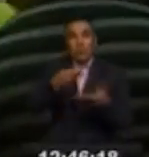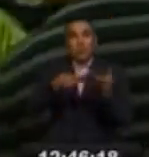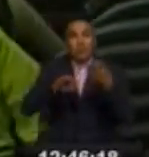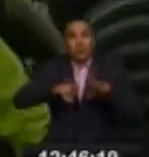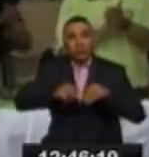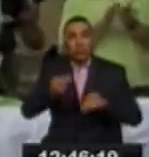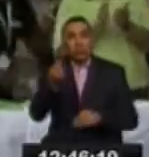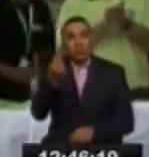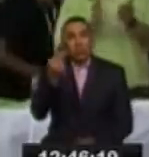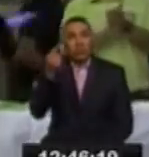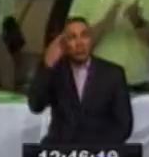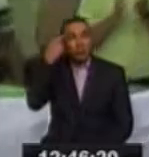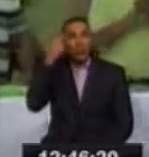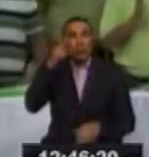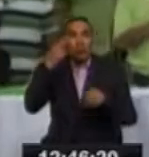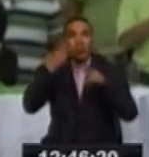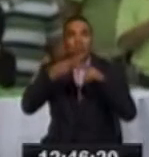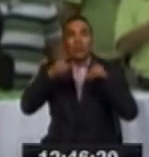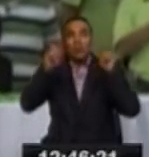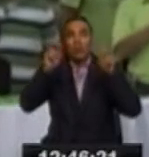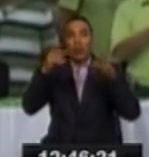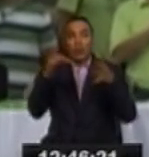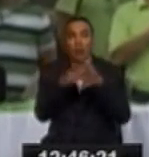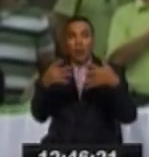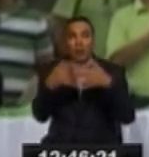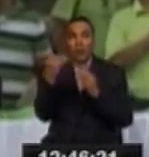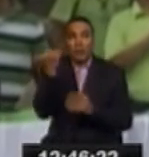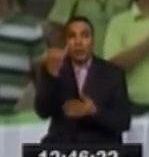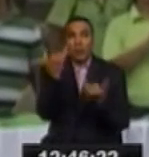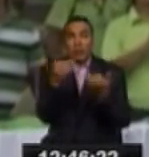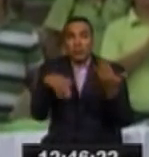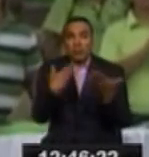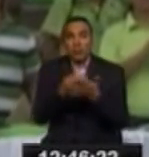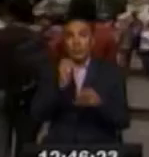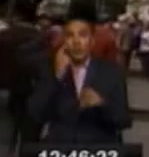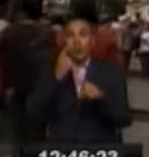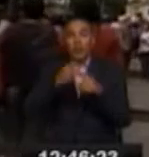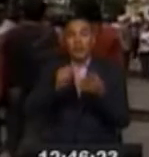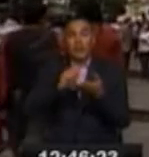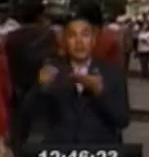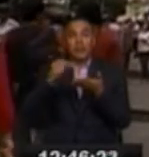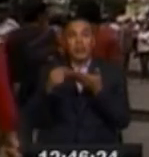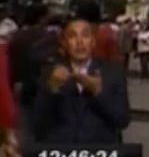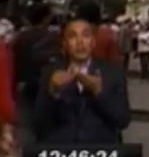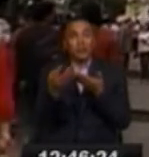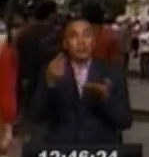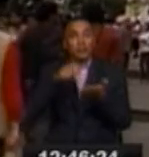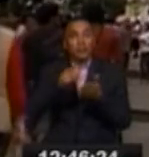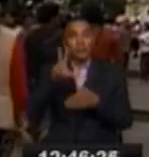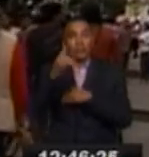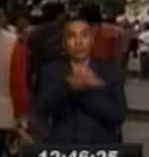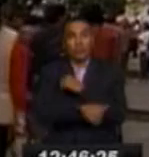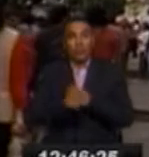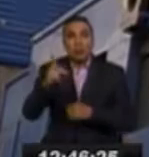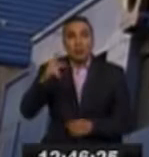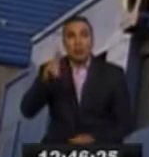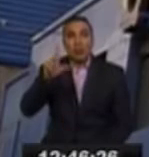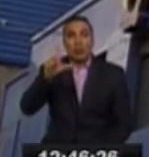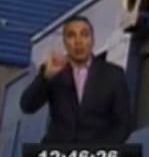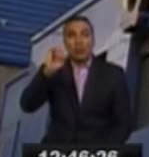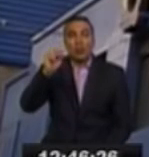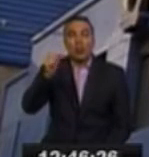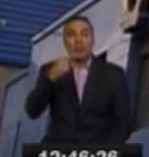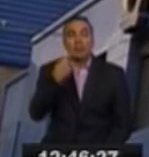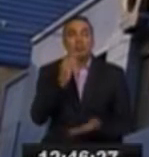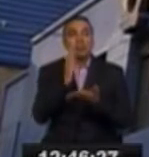asociación ilícita por el denominado caso Arroz Verde. Hoy acudió la ex tesorera del movimiento Alianza País, Paulina Proaño. Se difirió